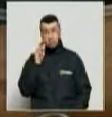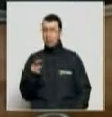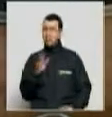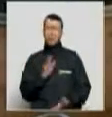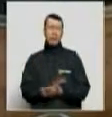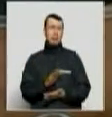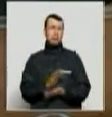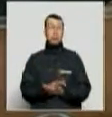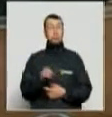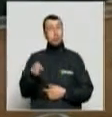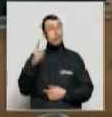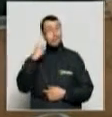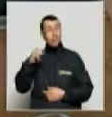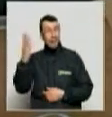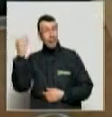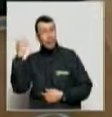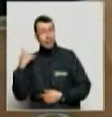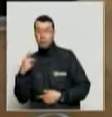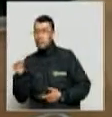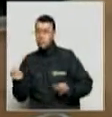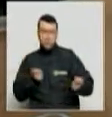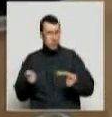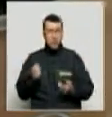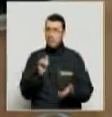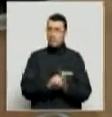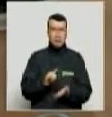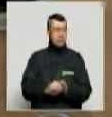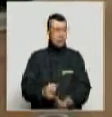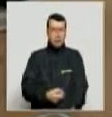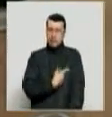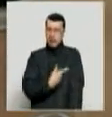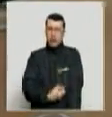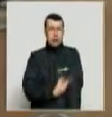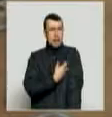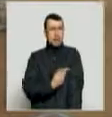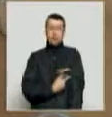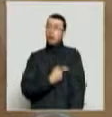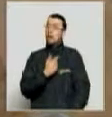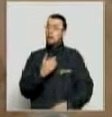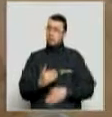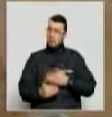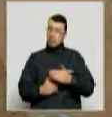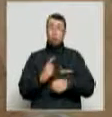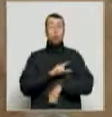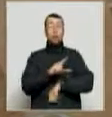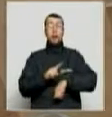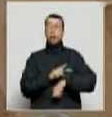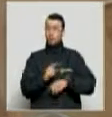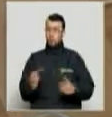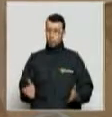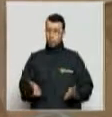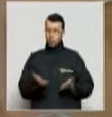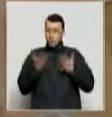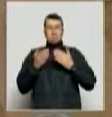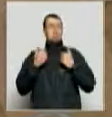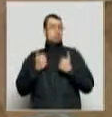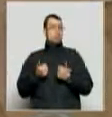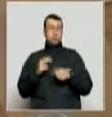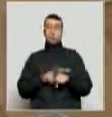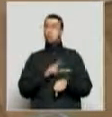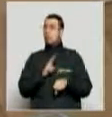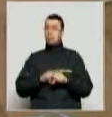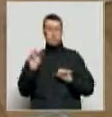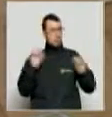Ese día le hicimos varios tratamientos de este tipo y en poco tiempo, máximo en una hora, estuvo el paciente recuperado y pudo volver